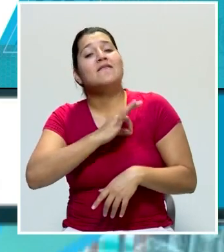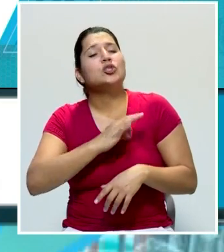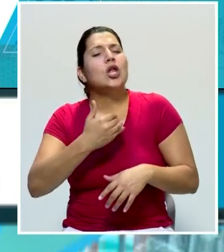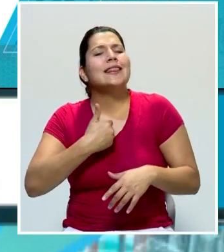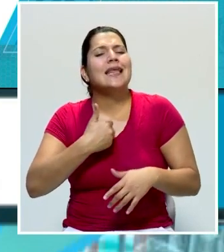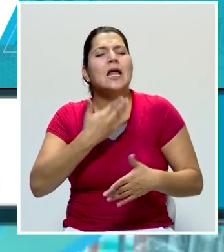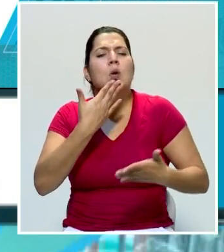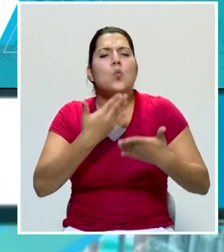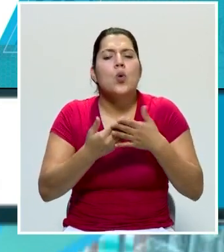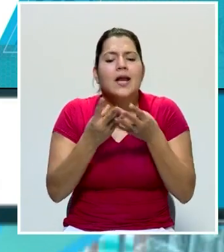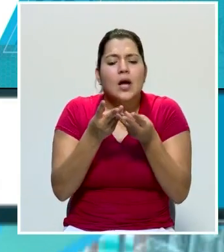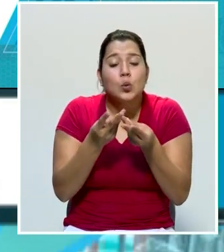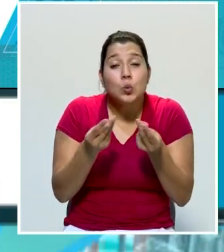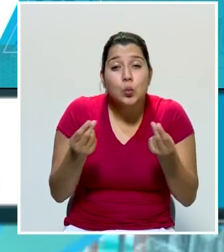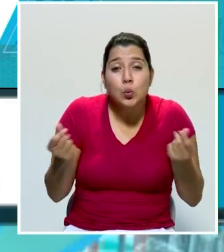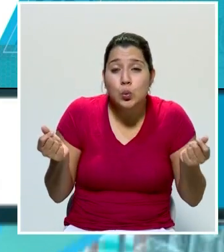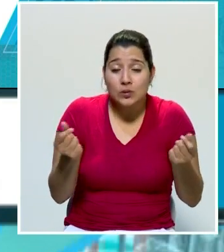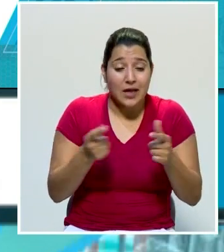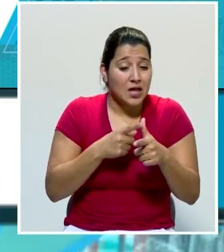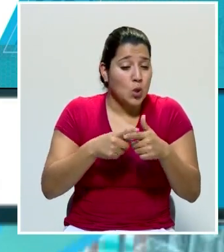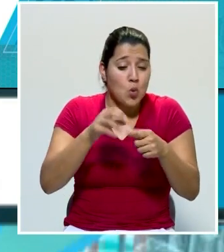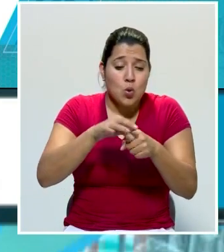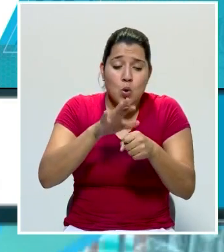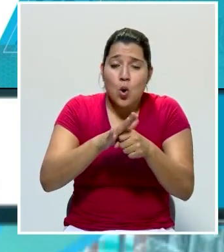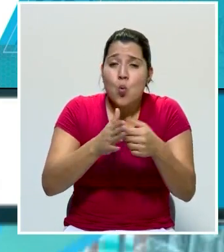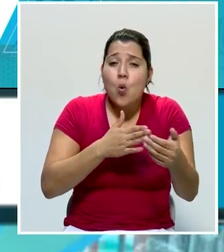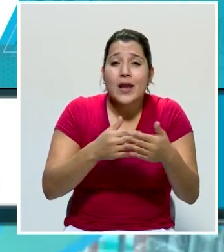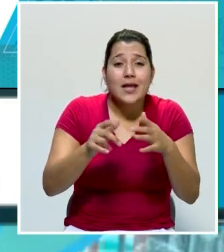una planta que se adapta bien porque es casi como una mala hierba.